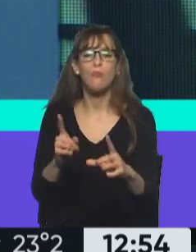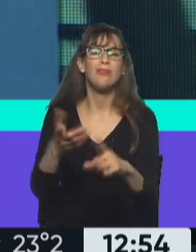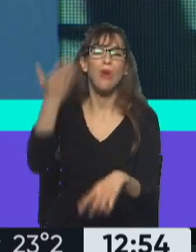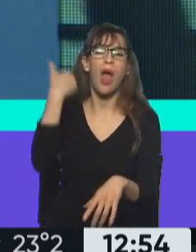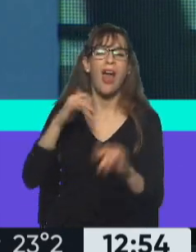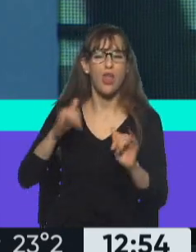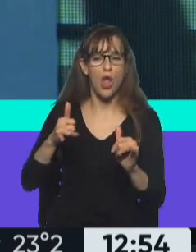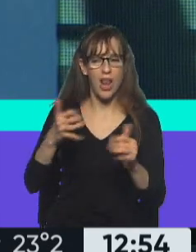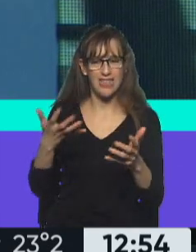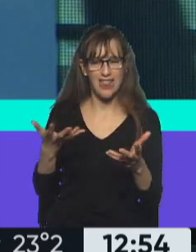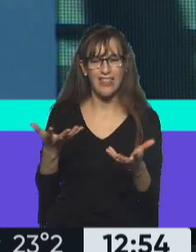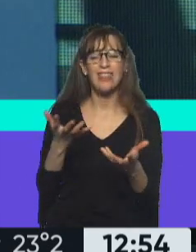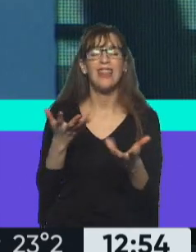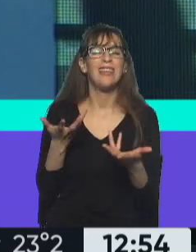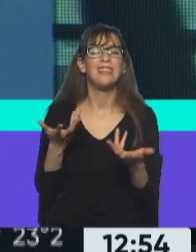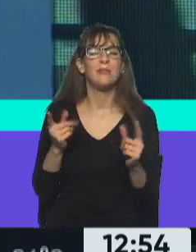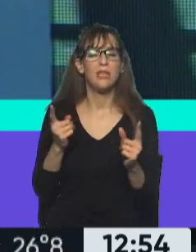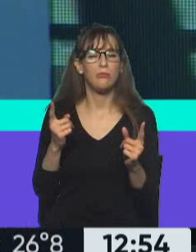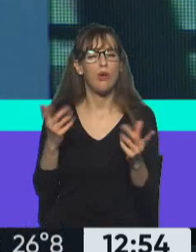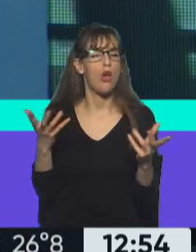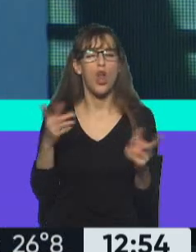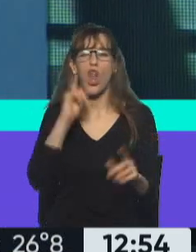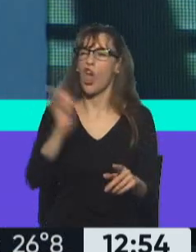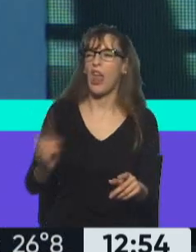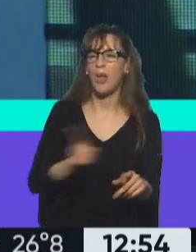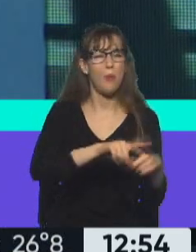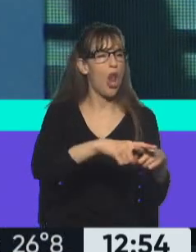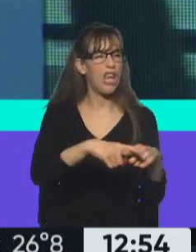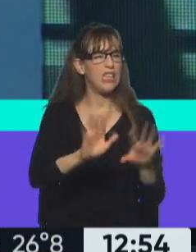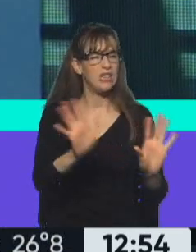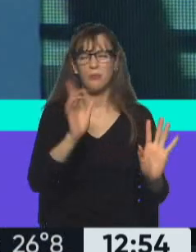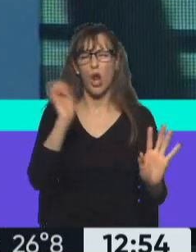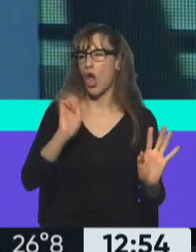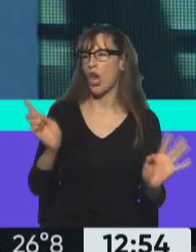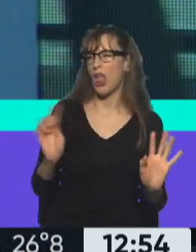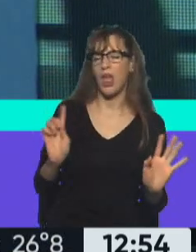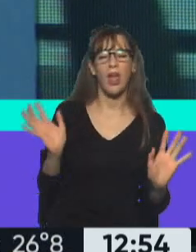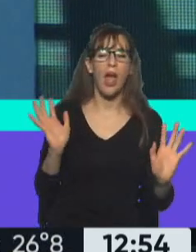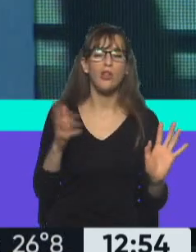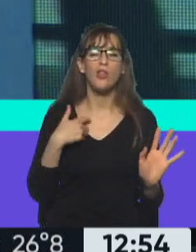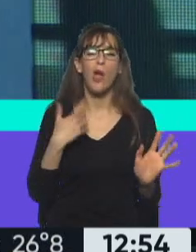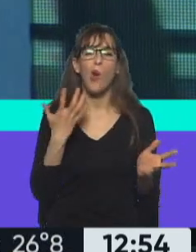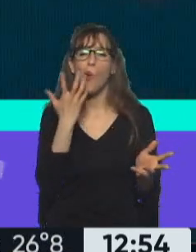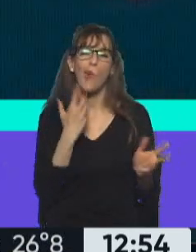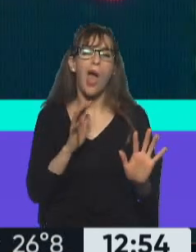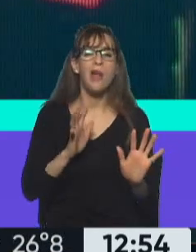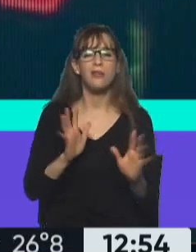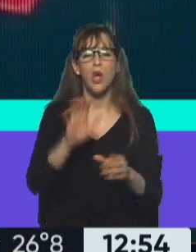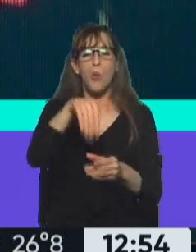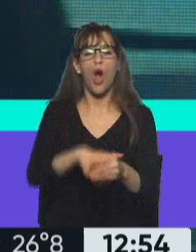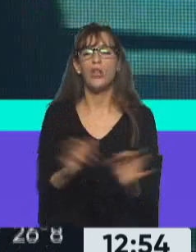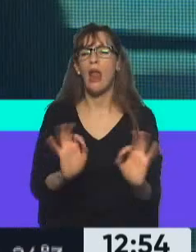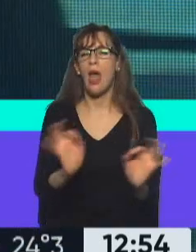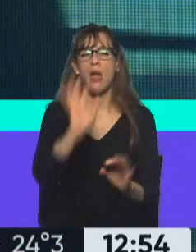y adolescentes de un poco transgresores que les creen de la política están hartos entonces les gusta esto de insultar y de no estar a la política los políticos